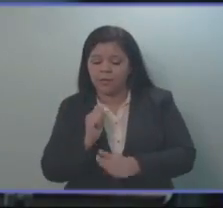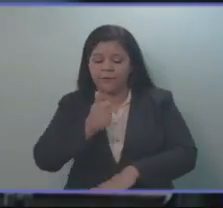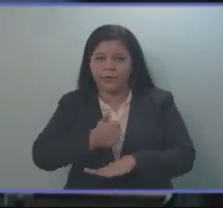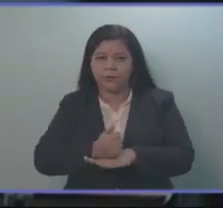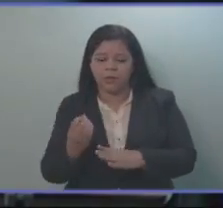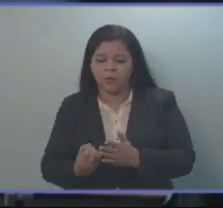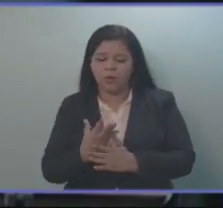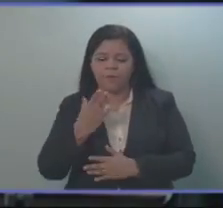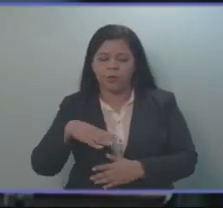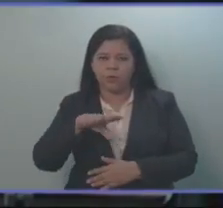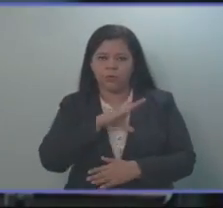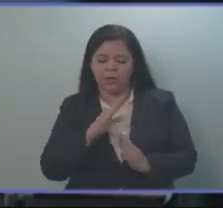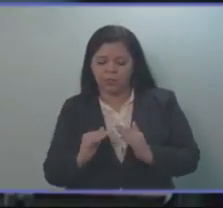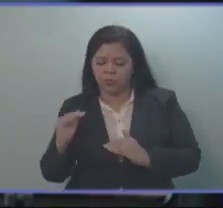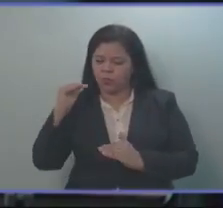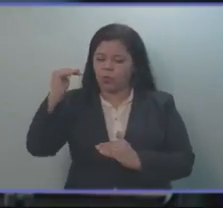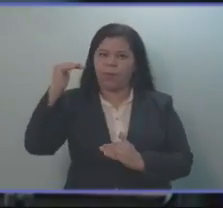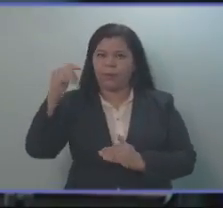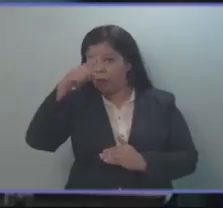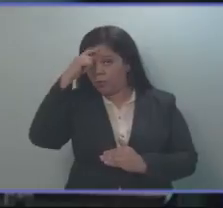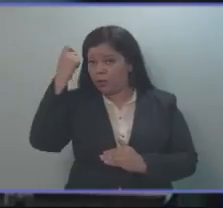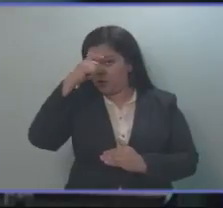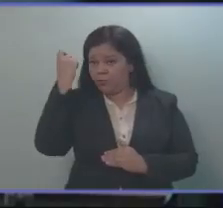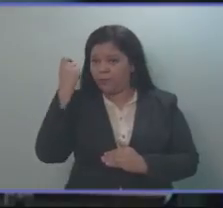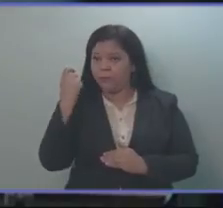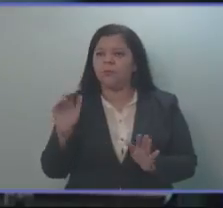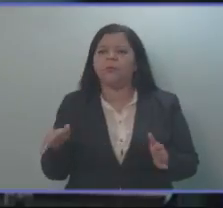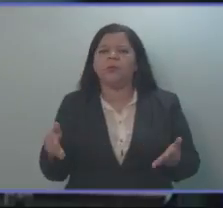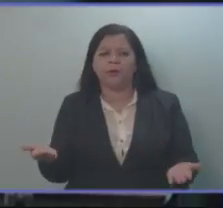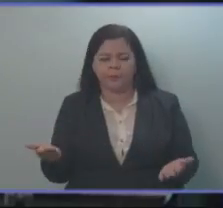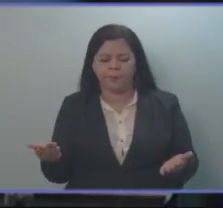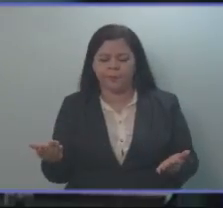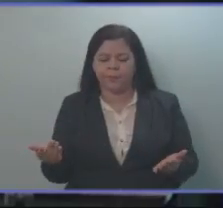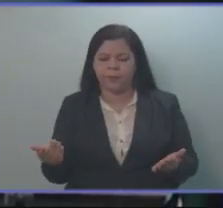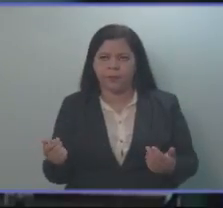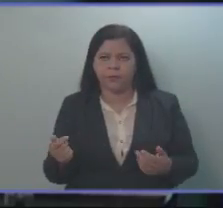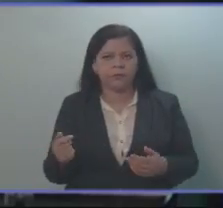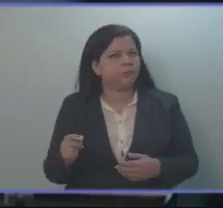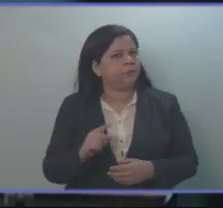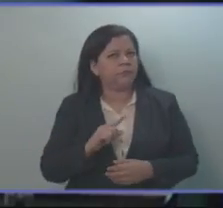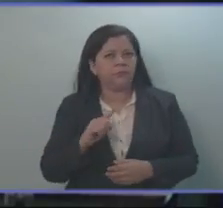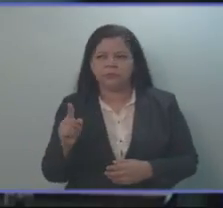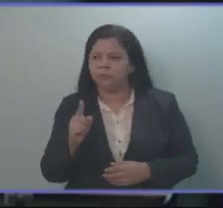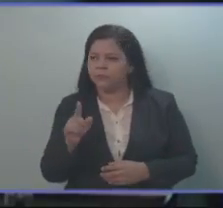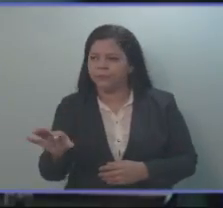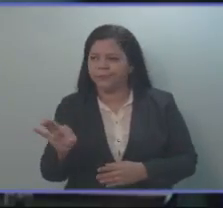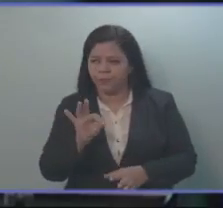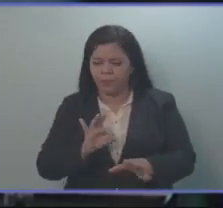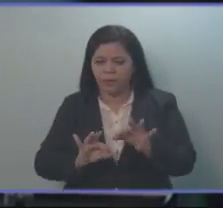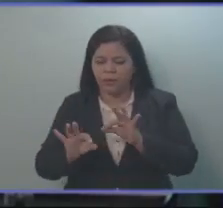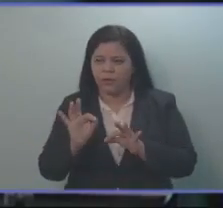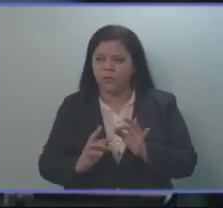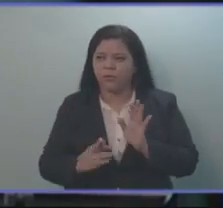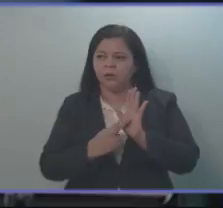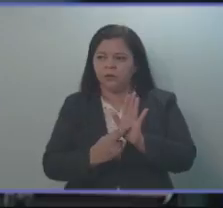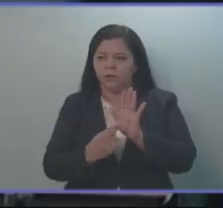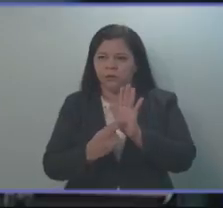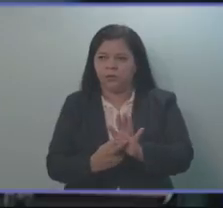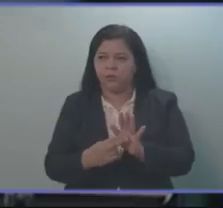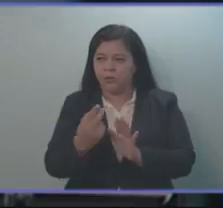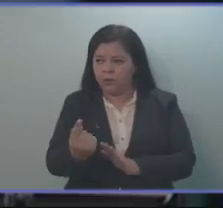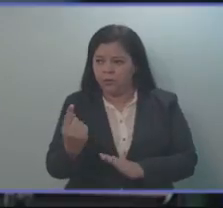Consejo Superior del Trabajo, debido a que no se ha elegido al representante de